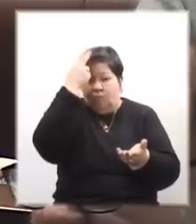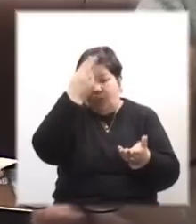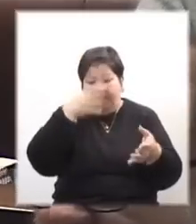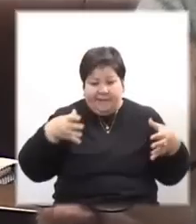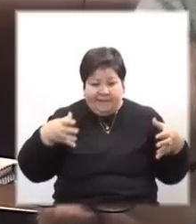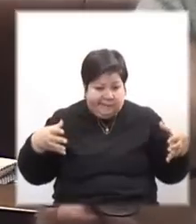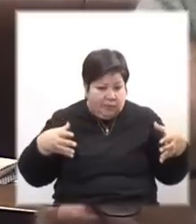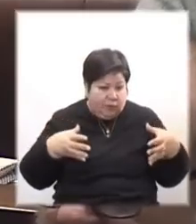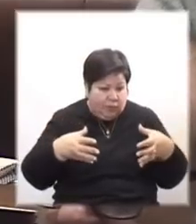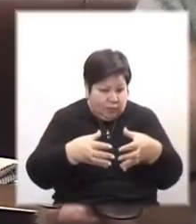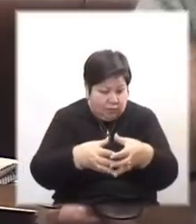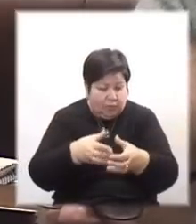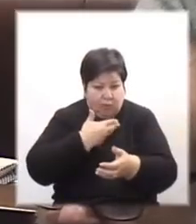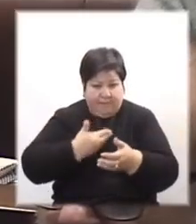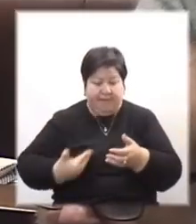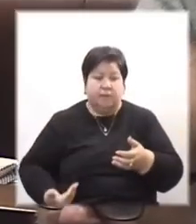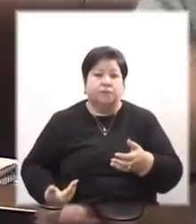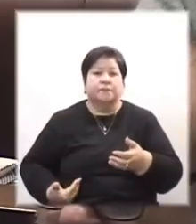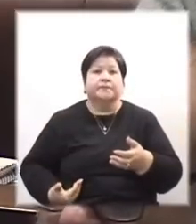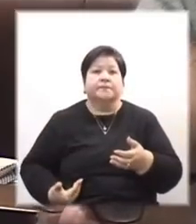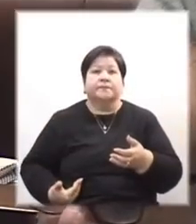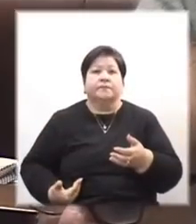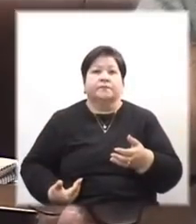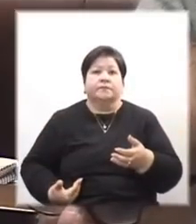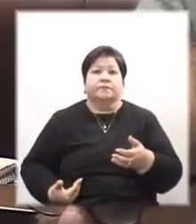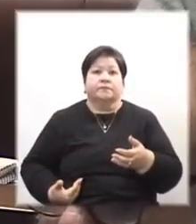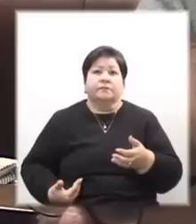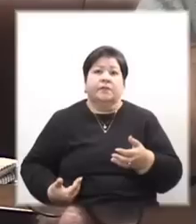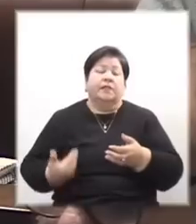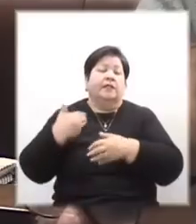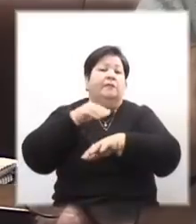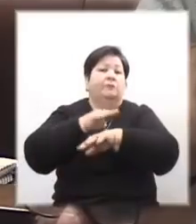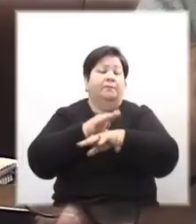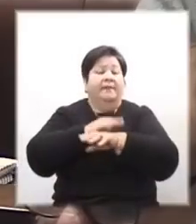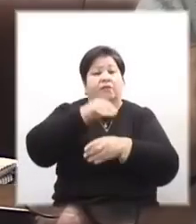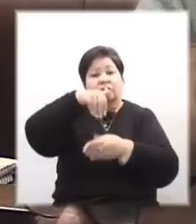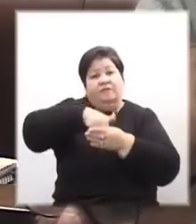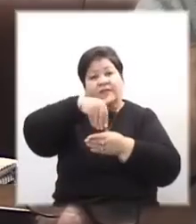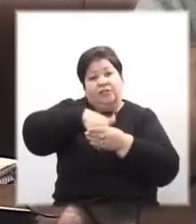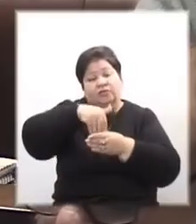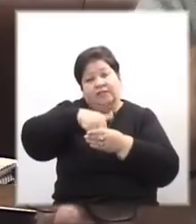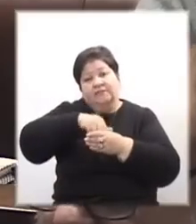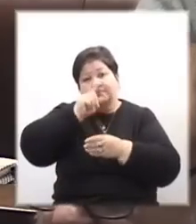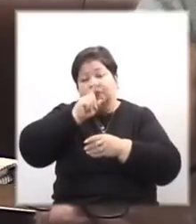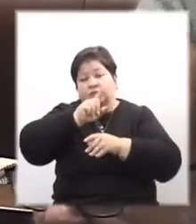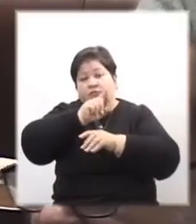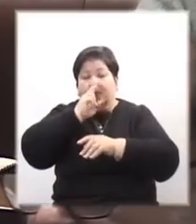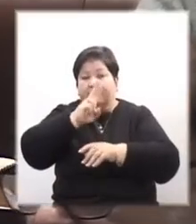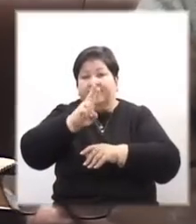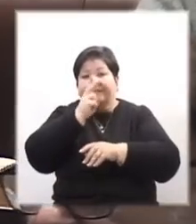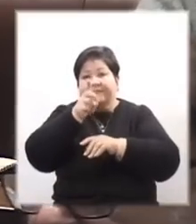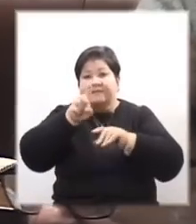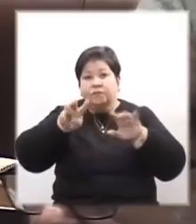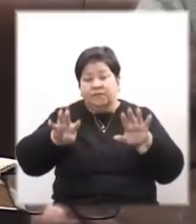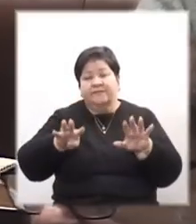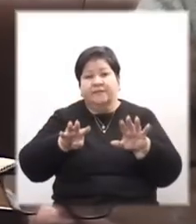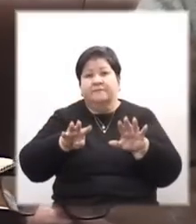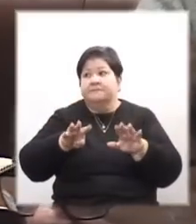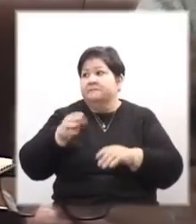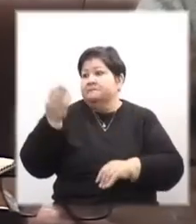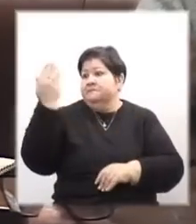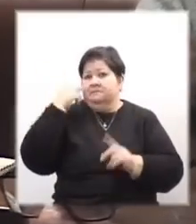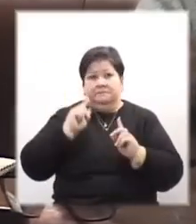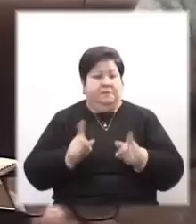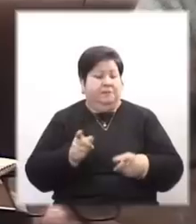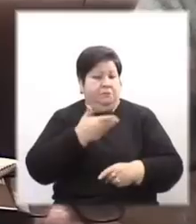gobierno, en el momento del balotaje de 2019, y que había sido manejado en su momento por el